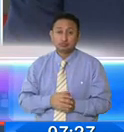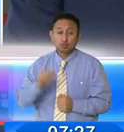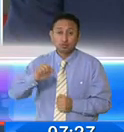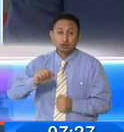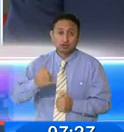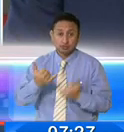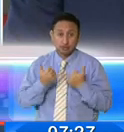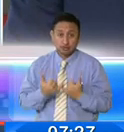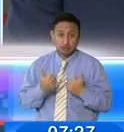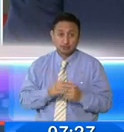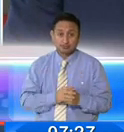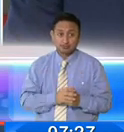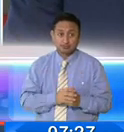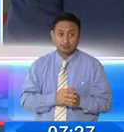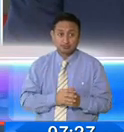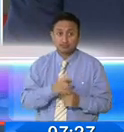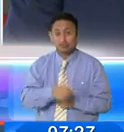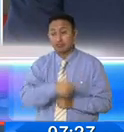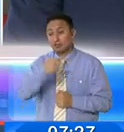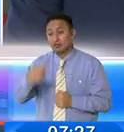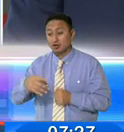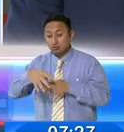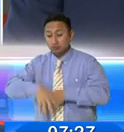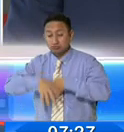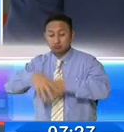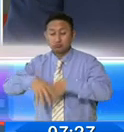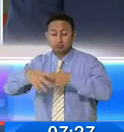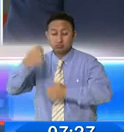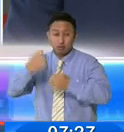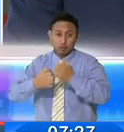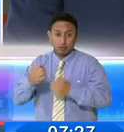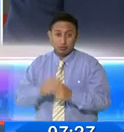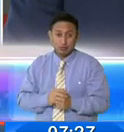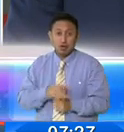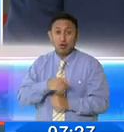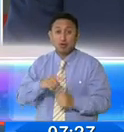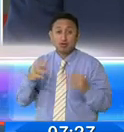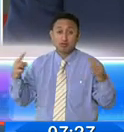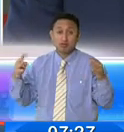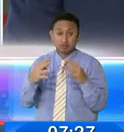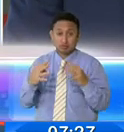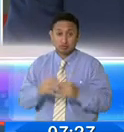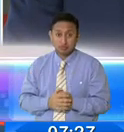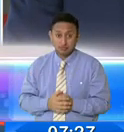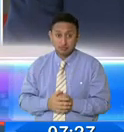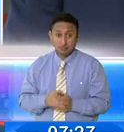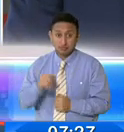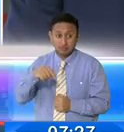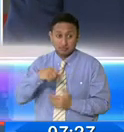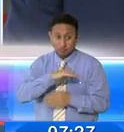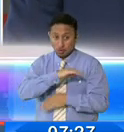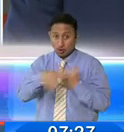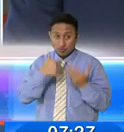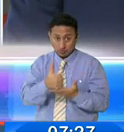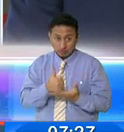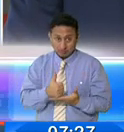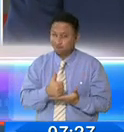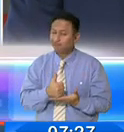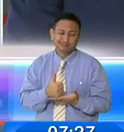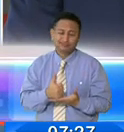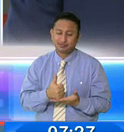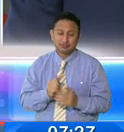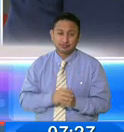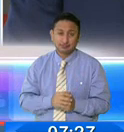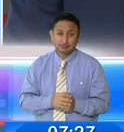traslade a manifestaciones, a paralizaciones o a una confrontación, no creo que le ayude a nadie. Hay un legítimo